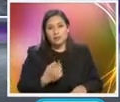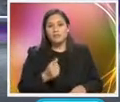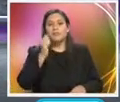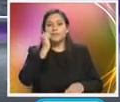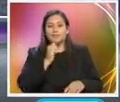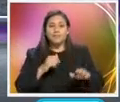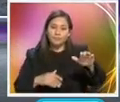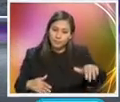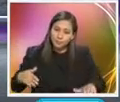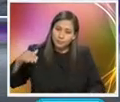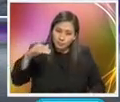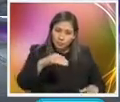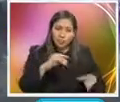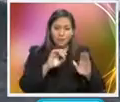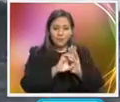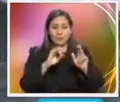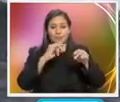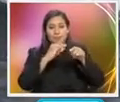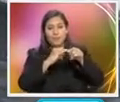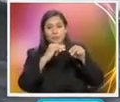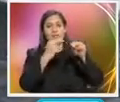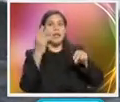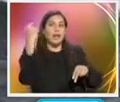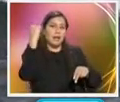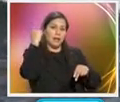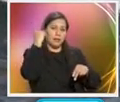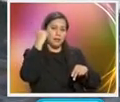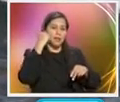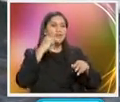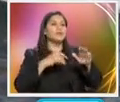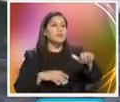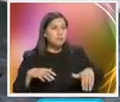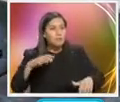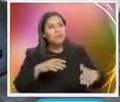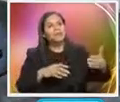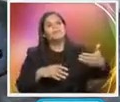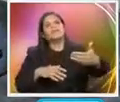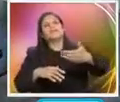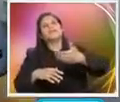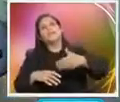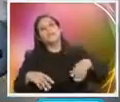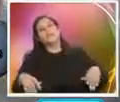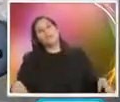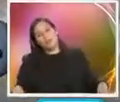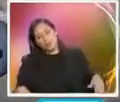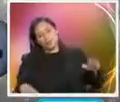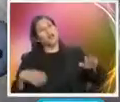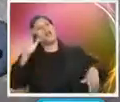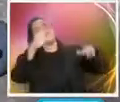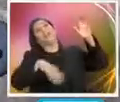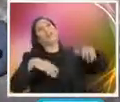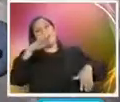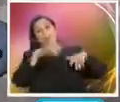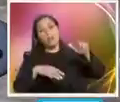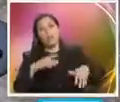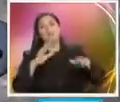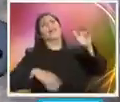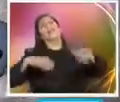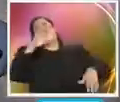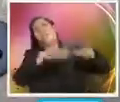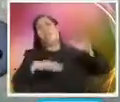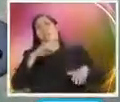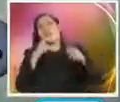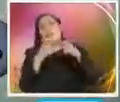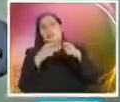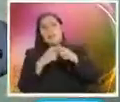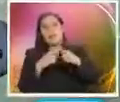la persona, si es una piscina, por ejemplo, por detrás. Las personas que se están ahogando de verdad están en una crisis y de verdad están muy ansiosas. Si